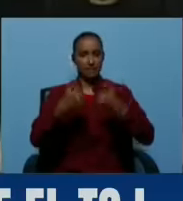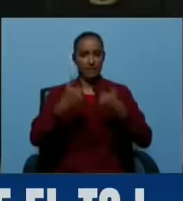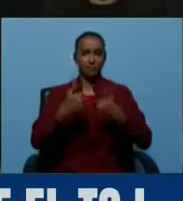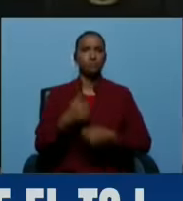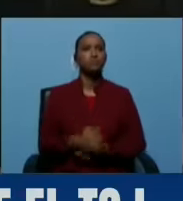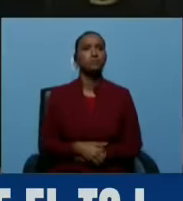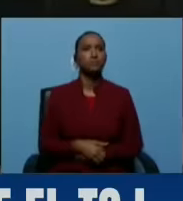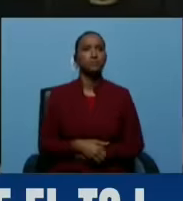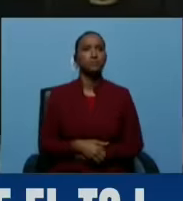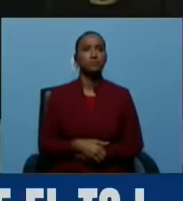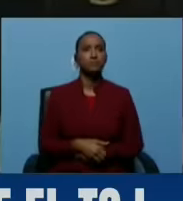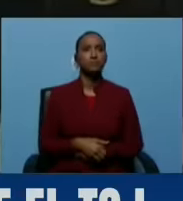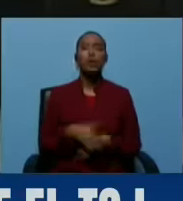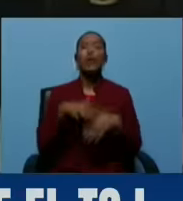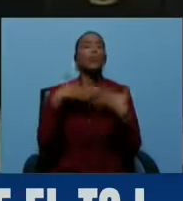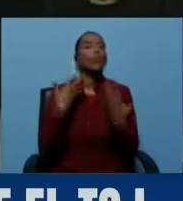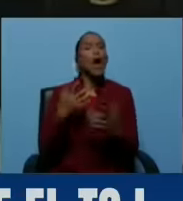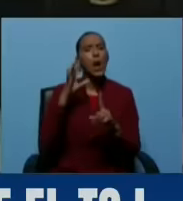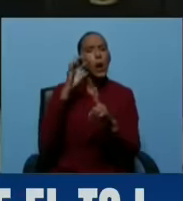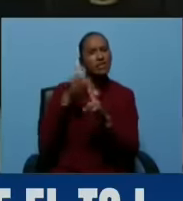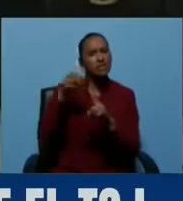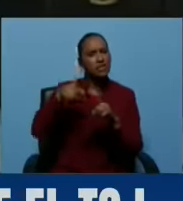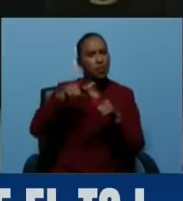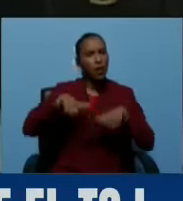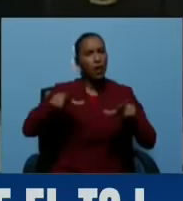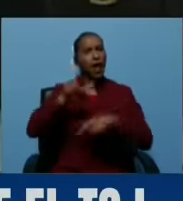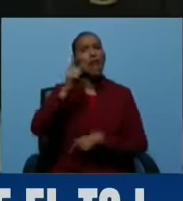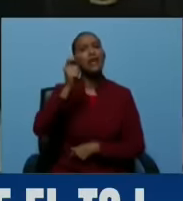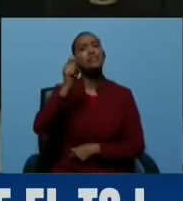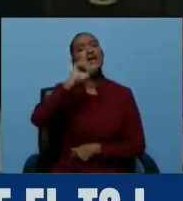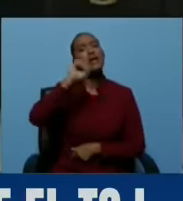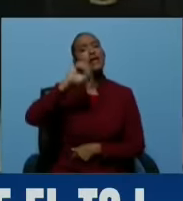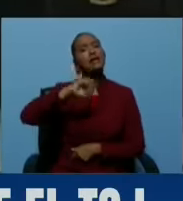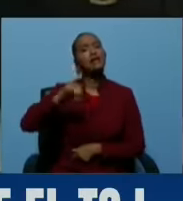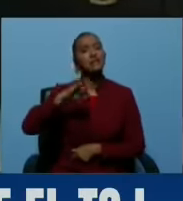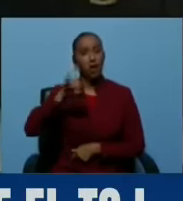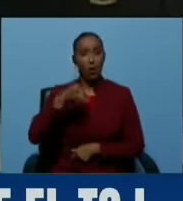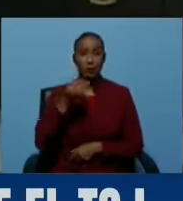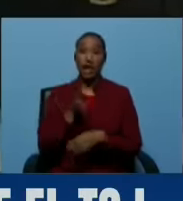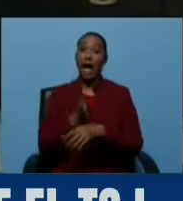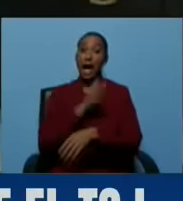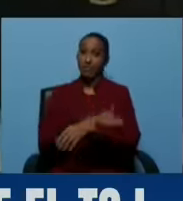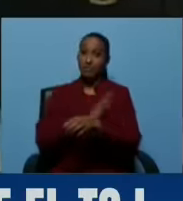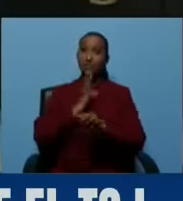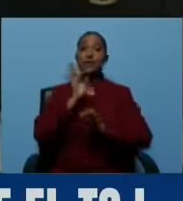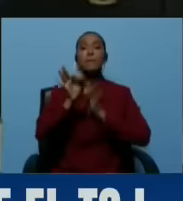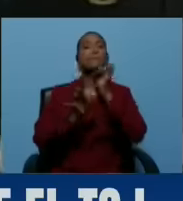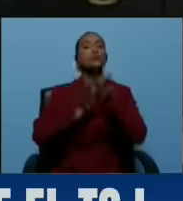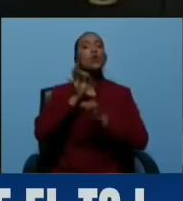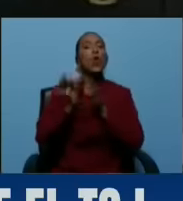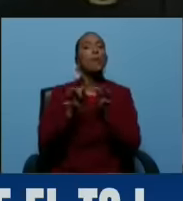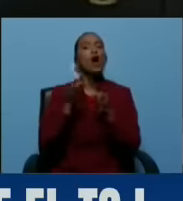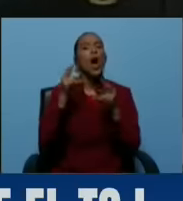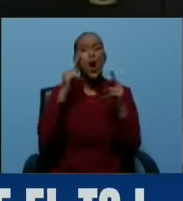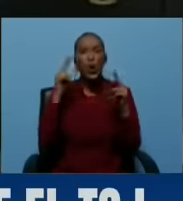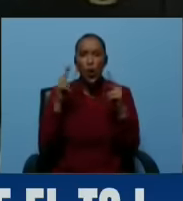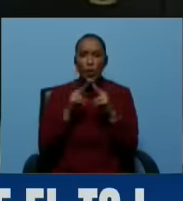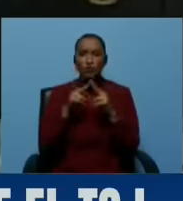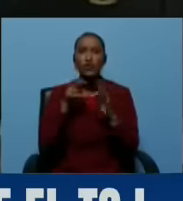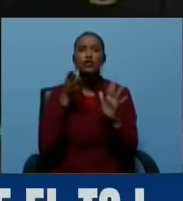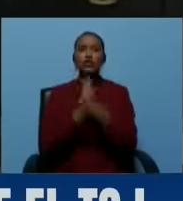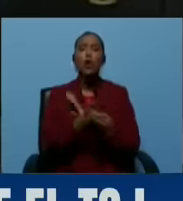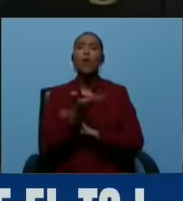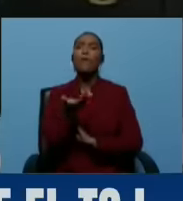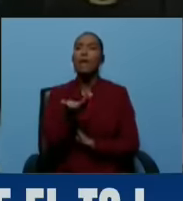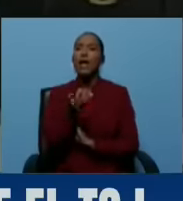sala electoral, decíamos hace pocos minutos que una de funciones de sus competencias es conocer las demandas